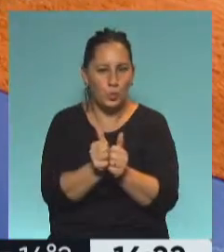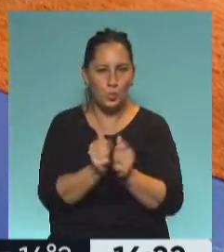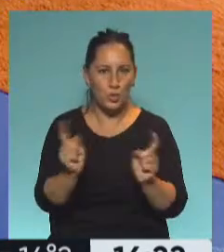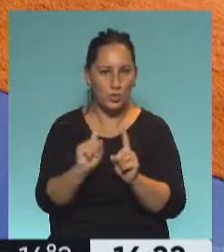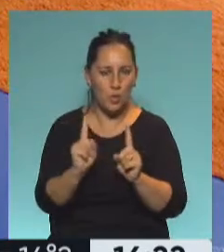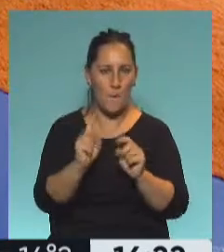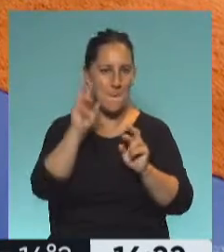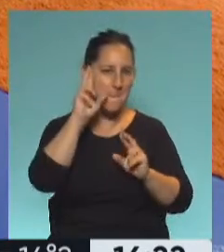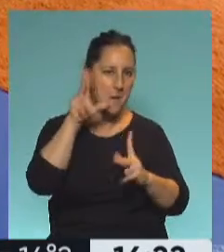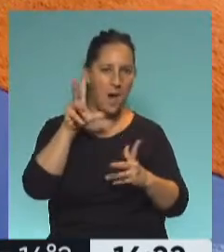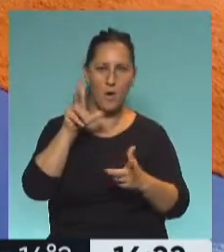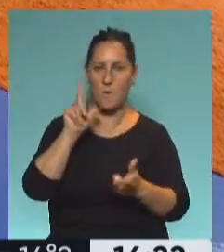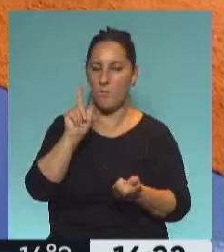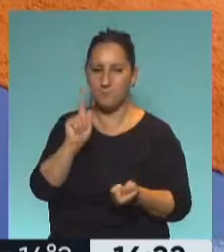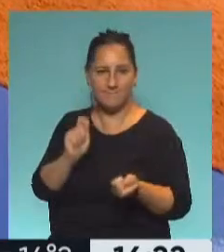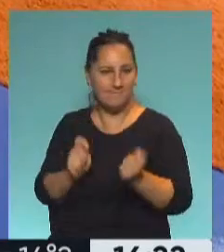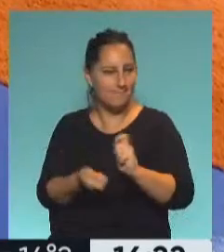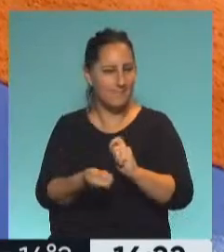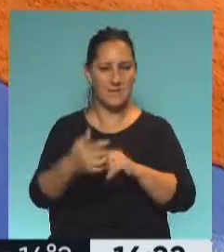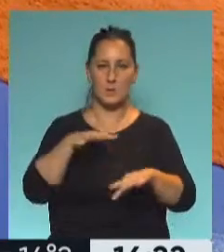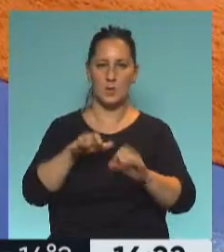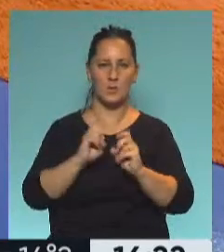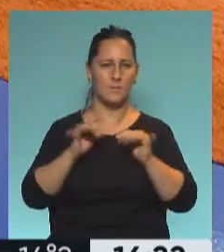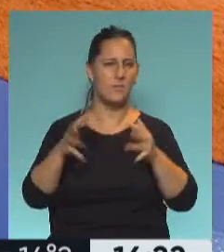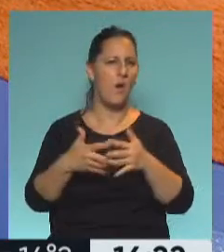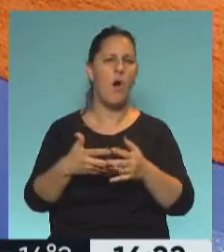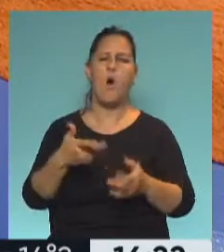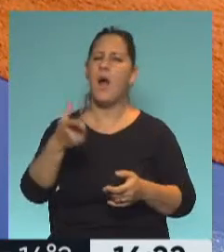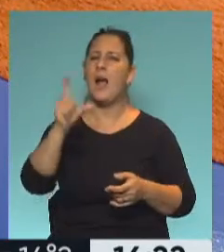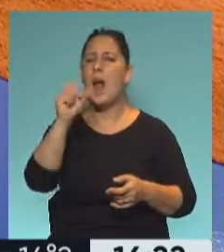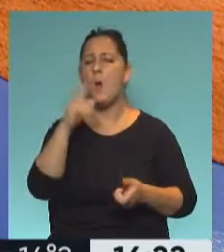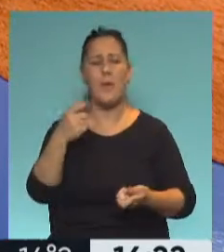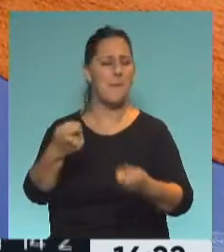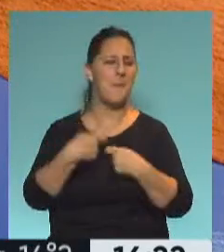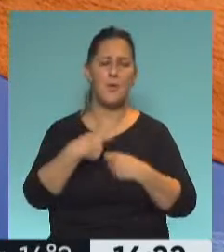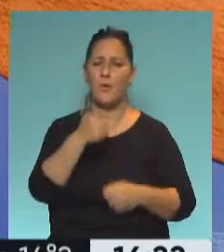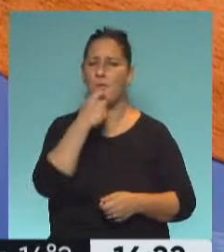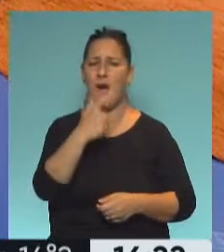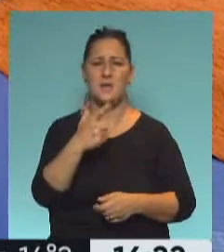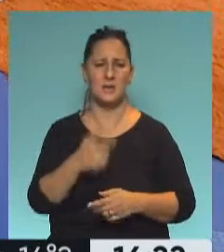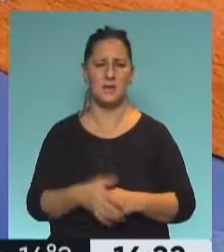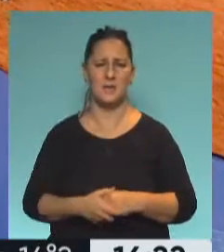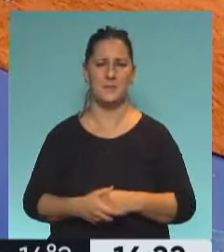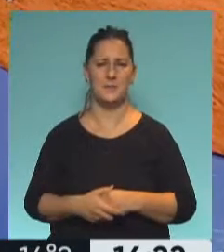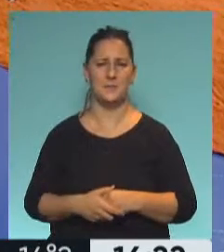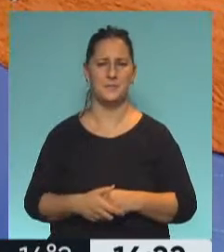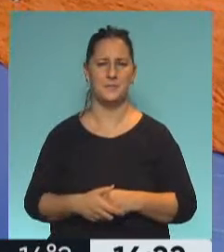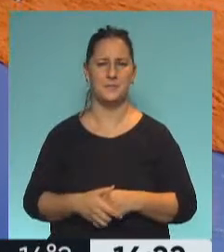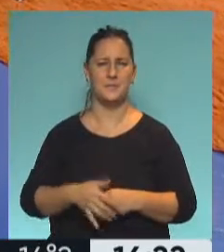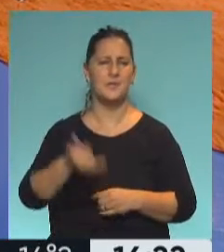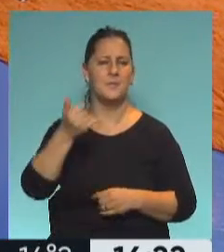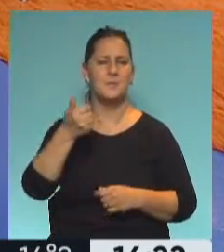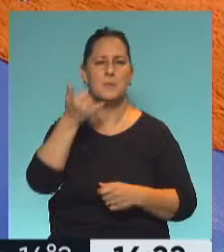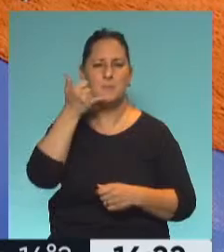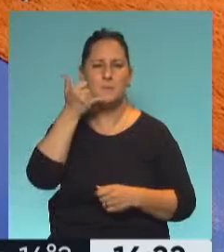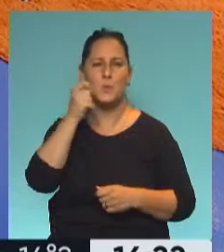que adecuar a esta situación? Claudia me la hizo fácil, Goico. ¿Sí? Claudia me la hizo fácil porque nos hablamos por